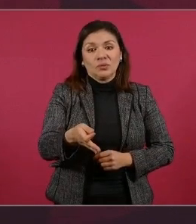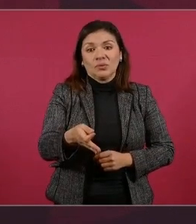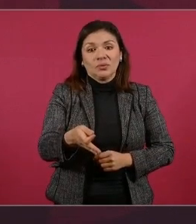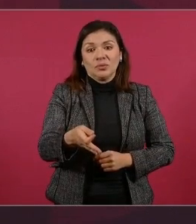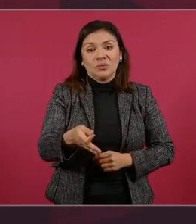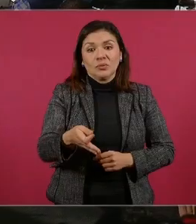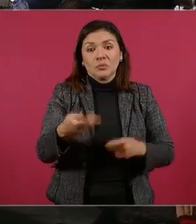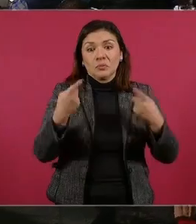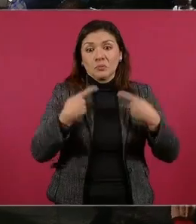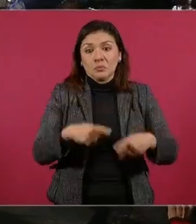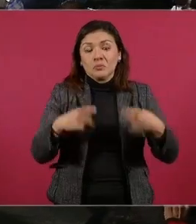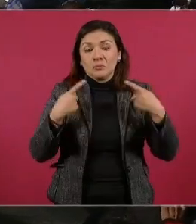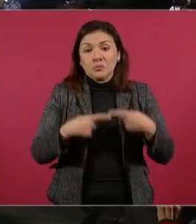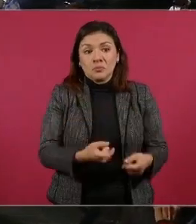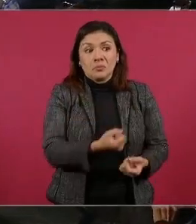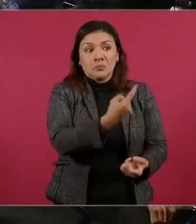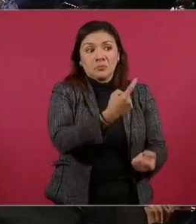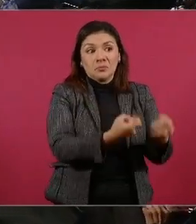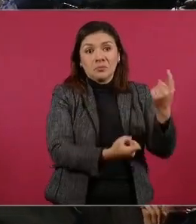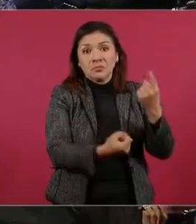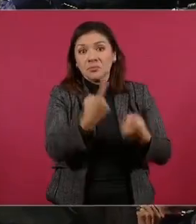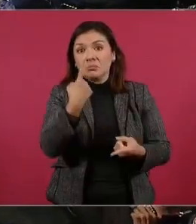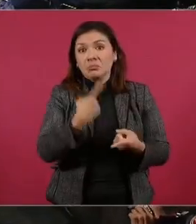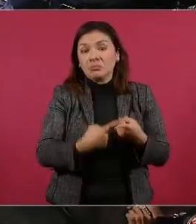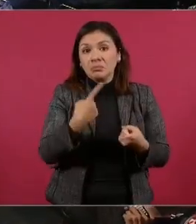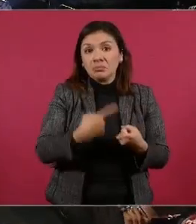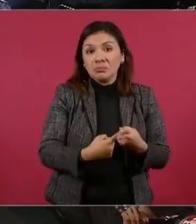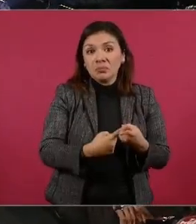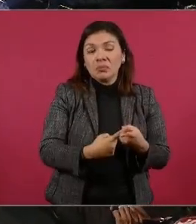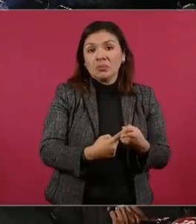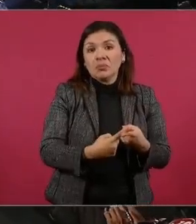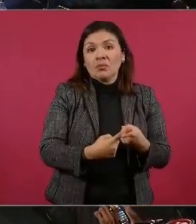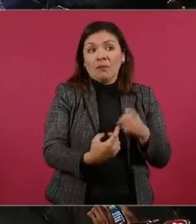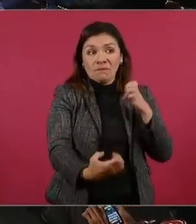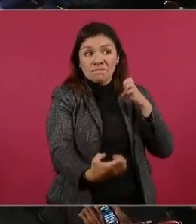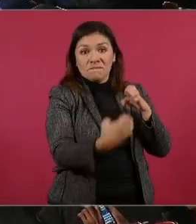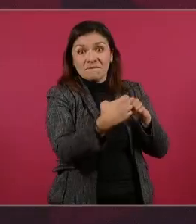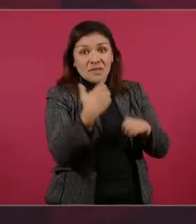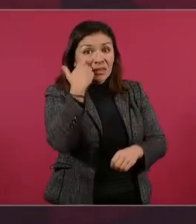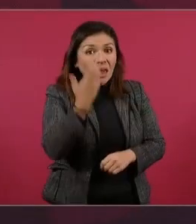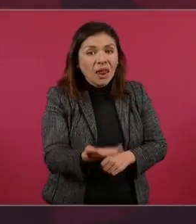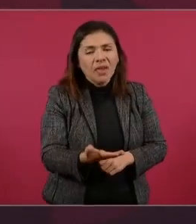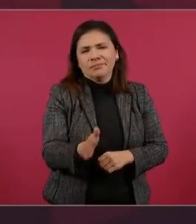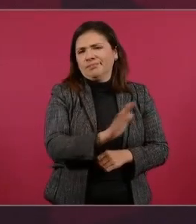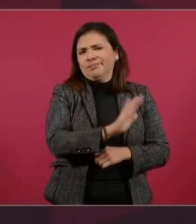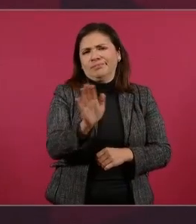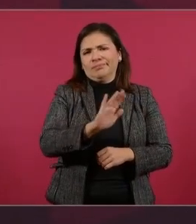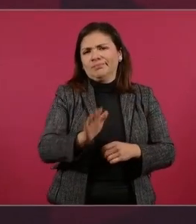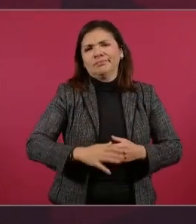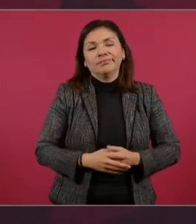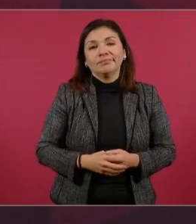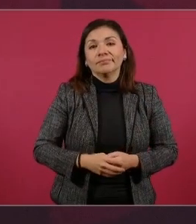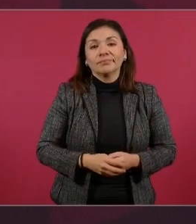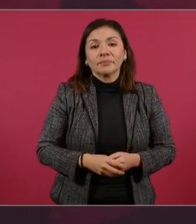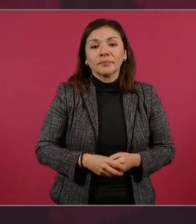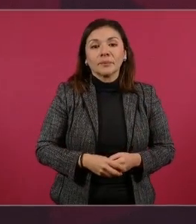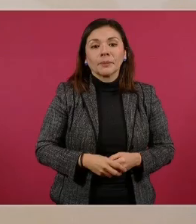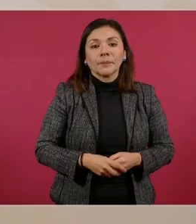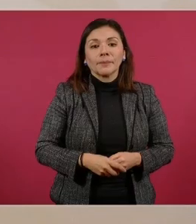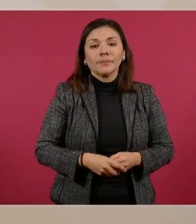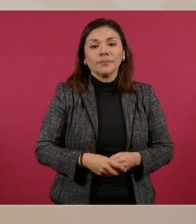nadie este me tome el pelo nada más